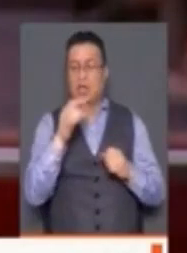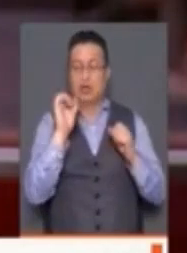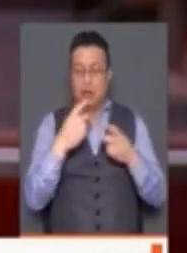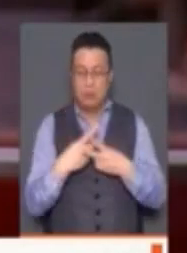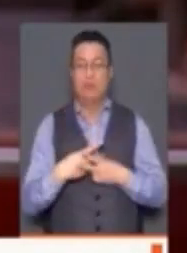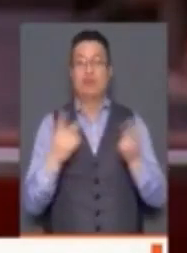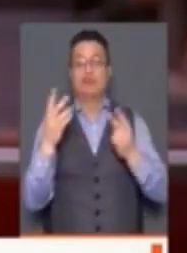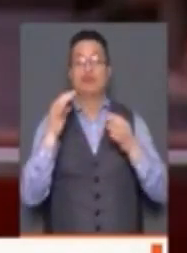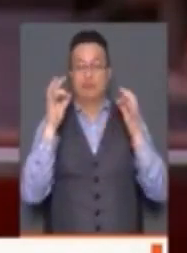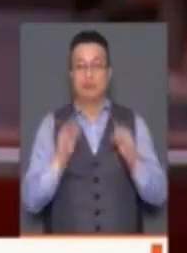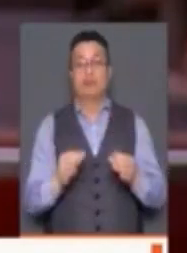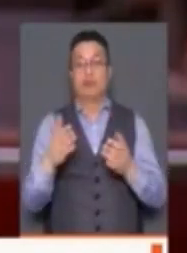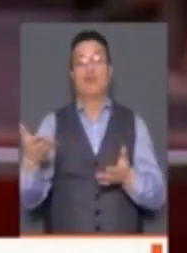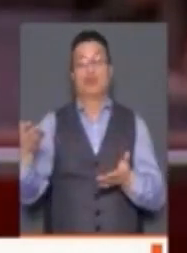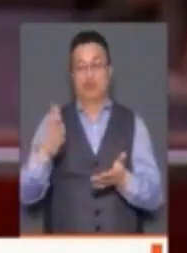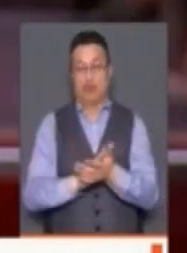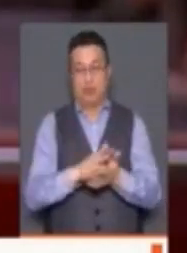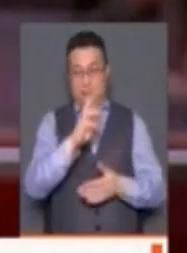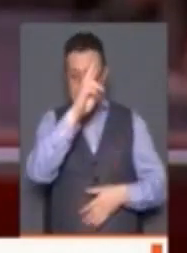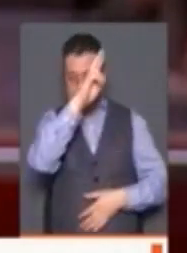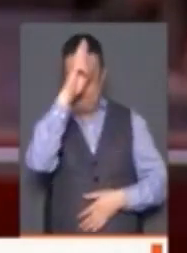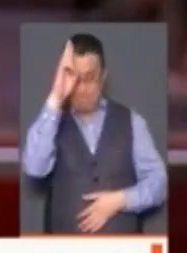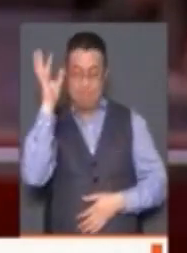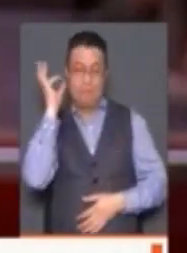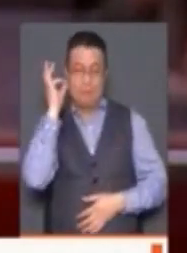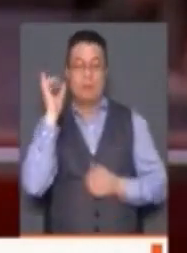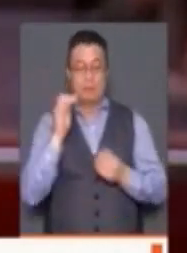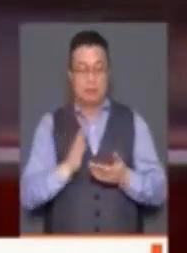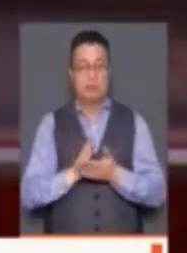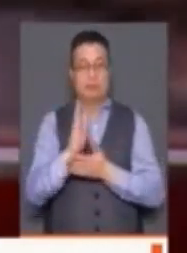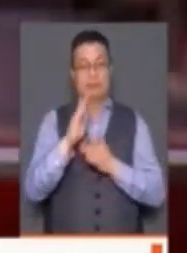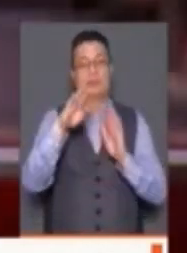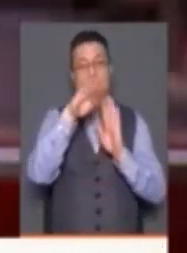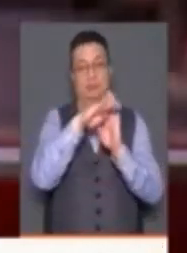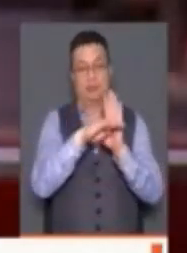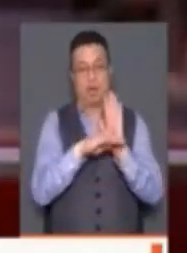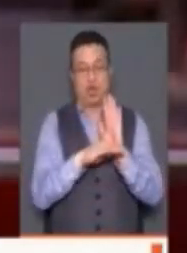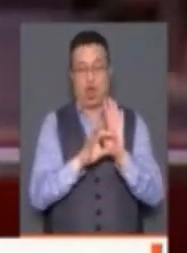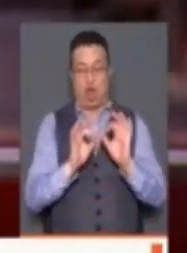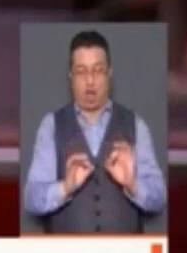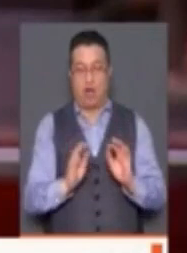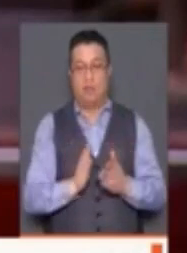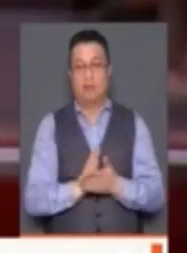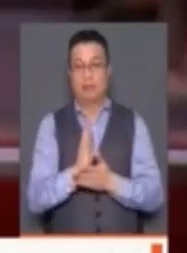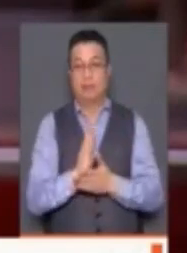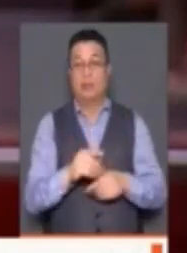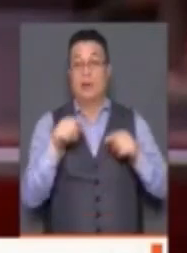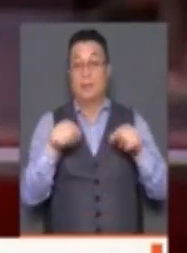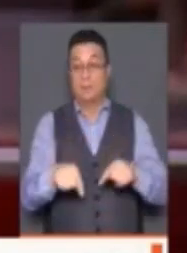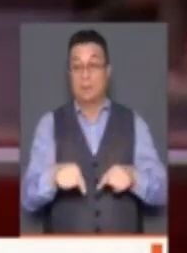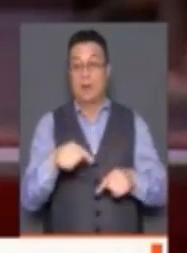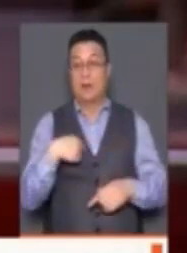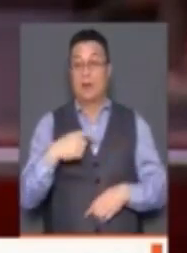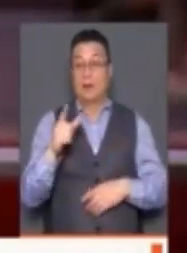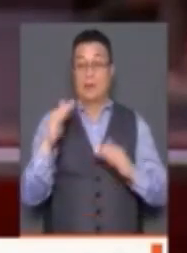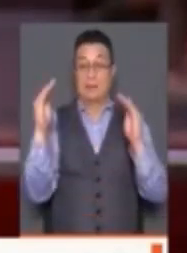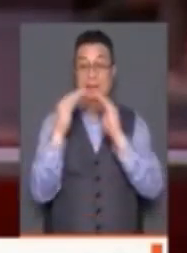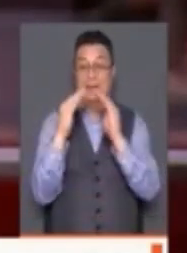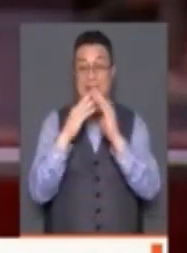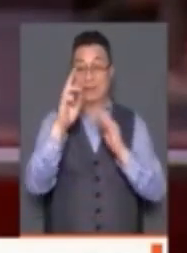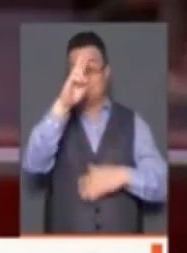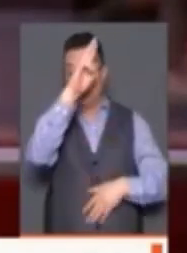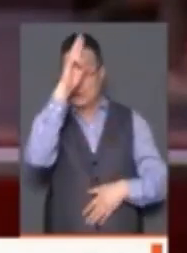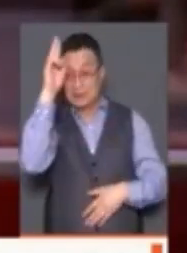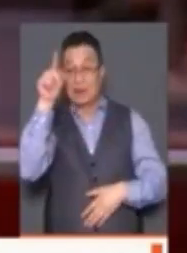muerte de la monarca, activando el protocolo London Bridge. Buckingham Palace has announced the death of Her